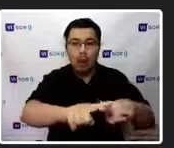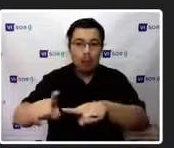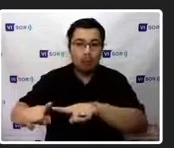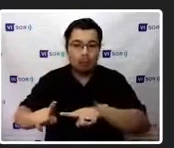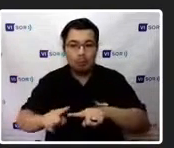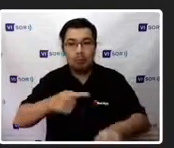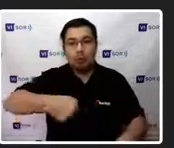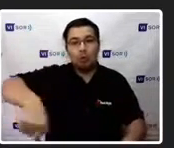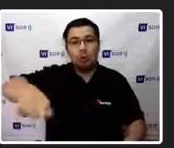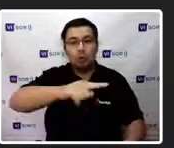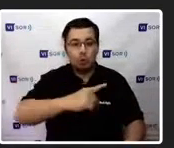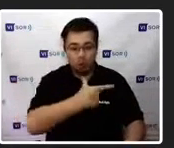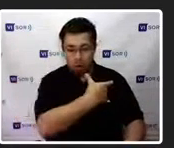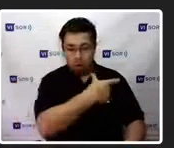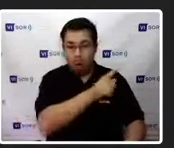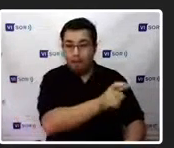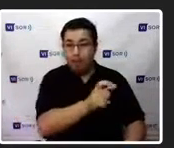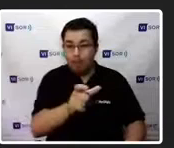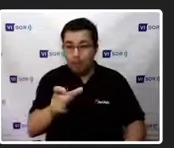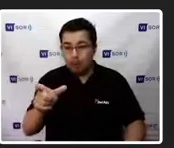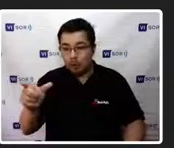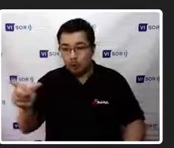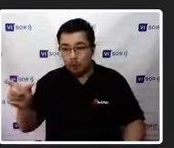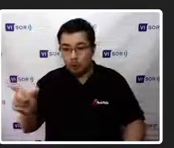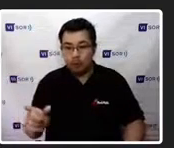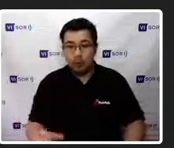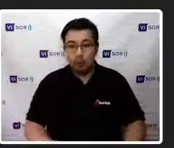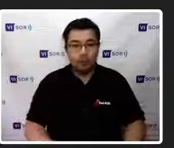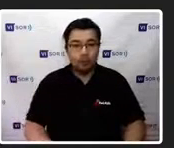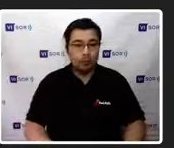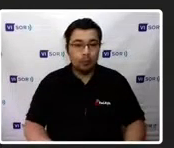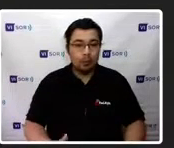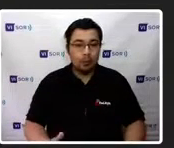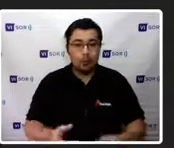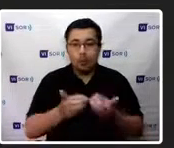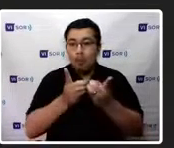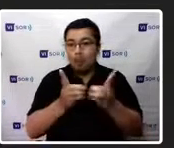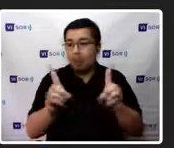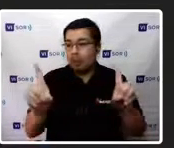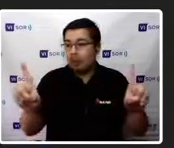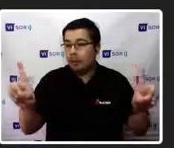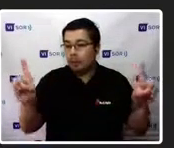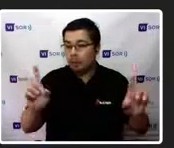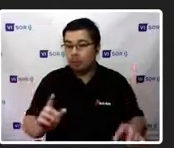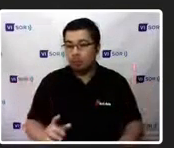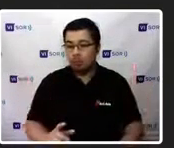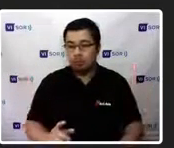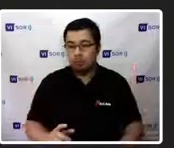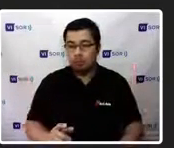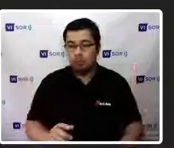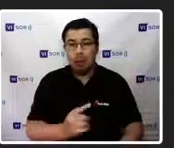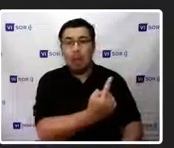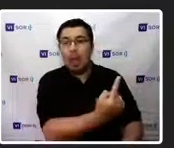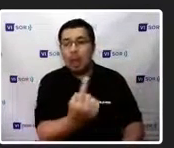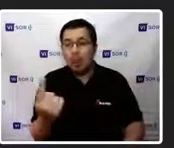diversos y aquí siento que cada alumno puede ir encontrando lo que más le llama la atención, lo que más lo motiva.